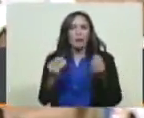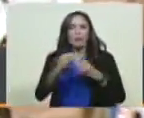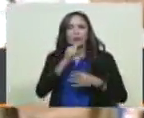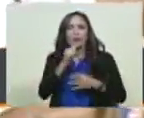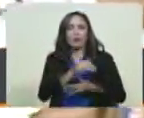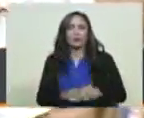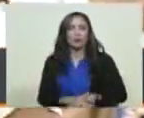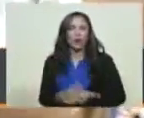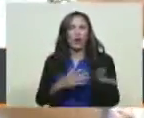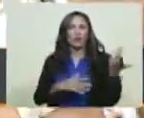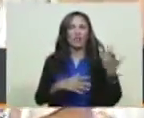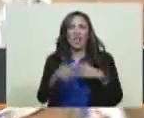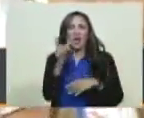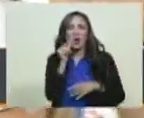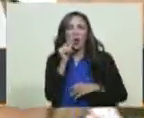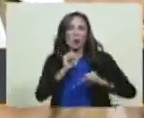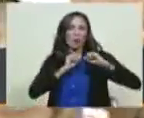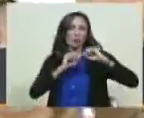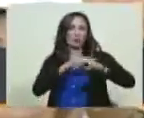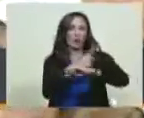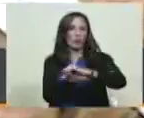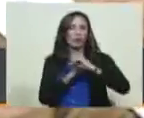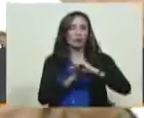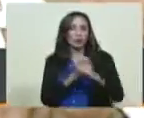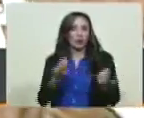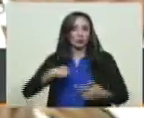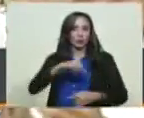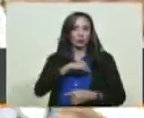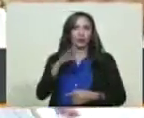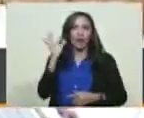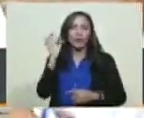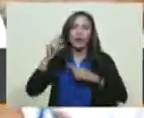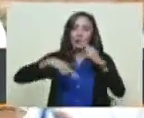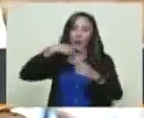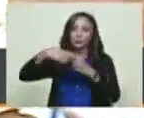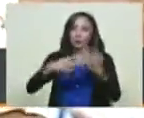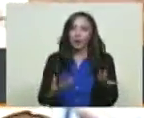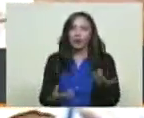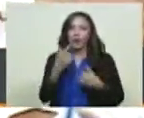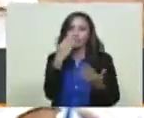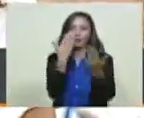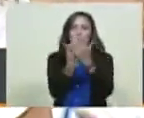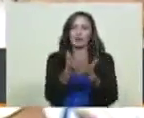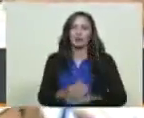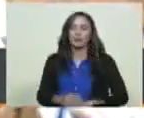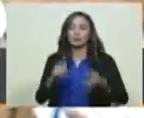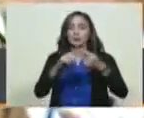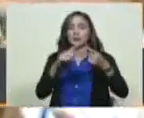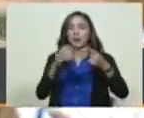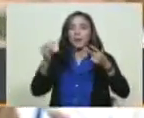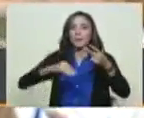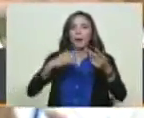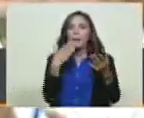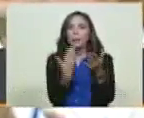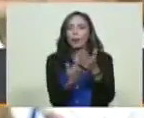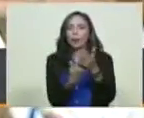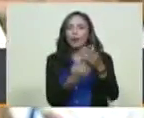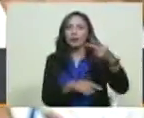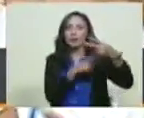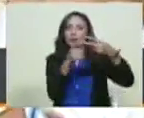el capitalismo el machismo siendo nosotros un gobierno revolucionario otra de las propuestas también